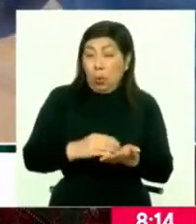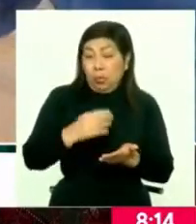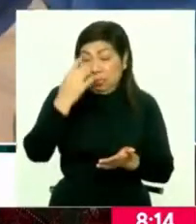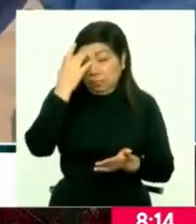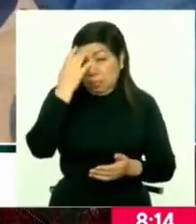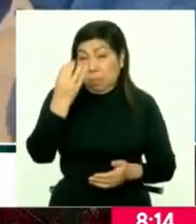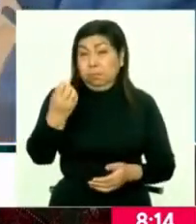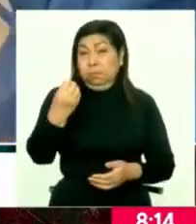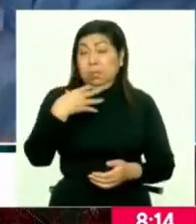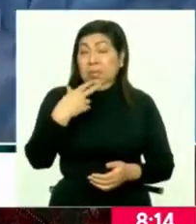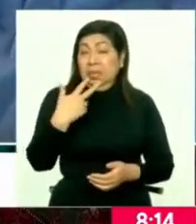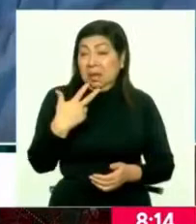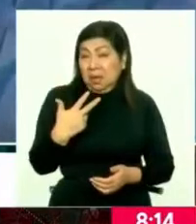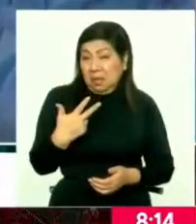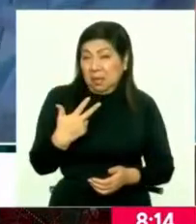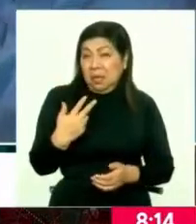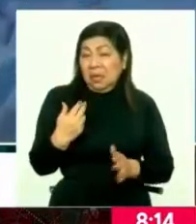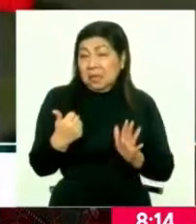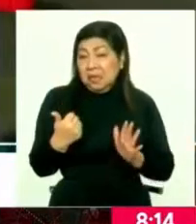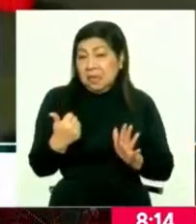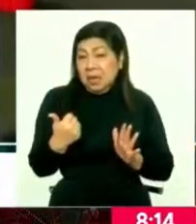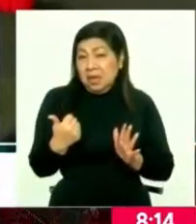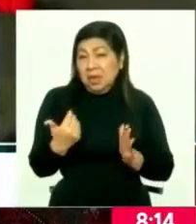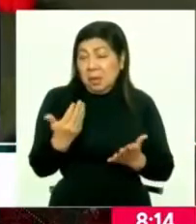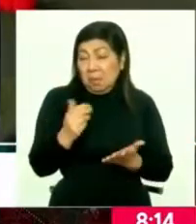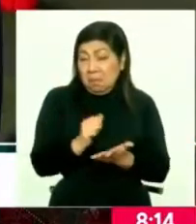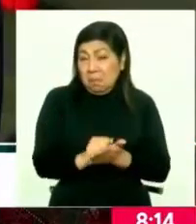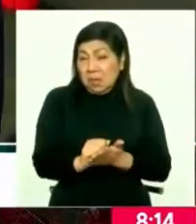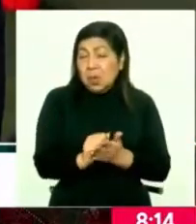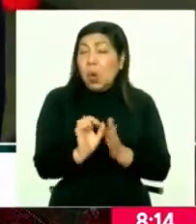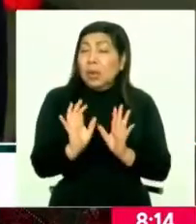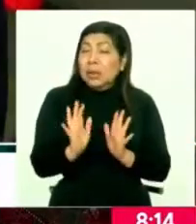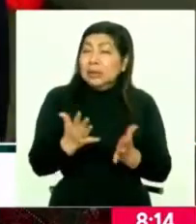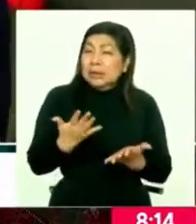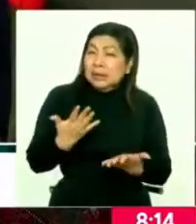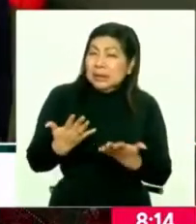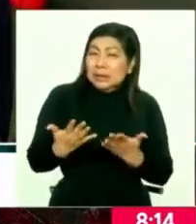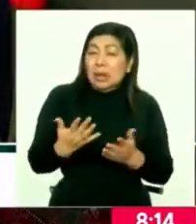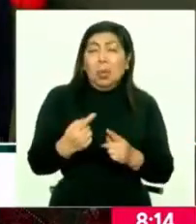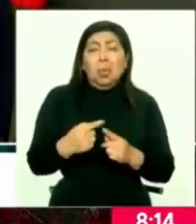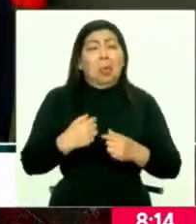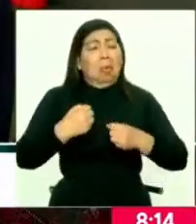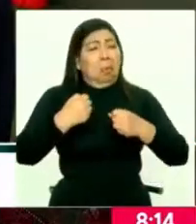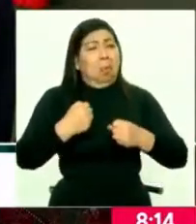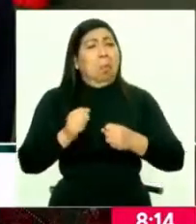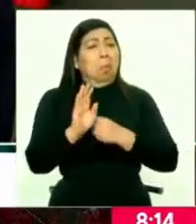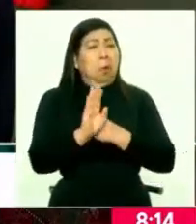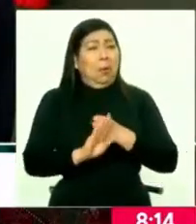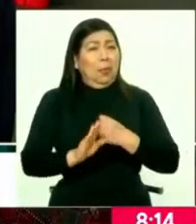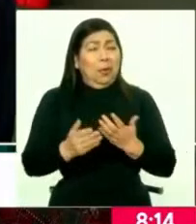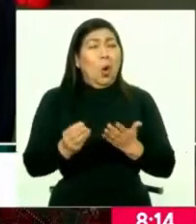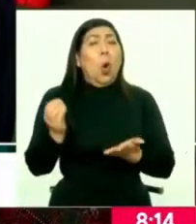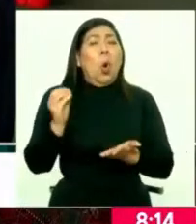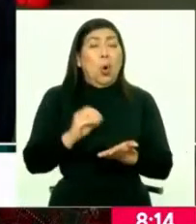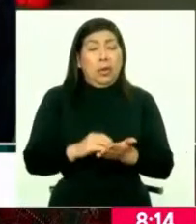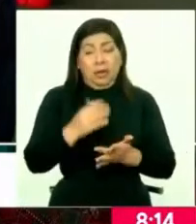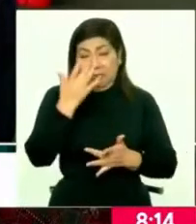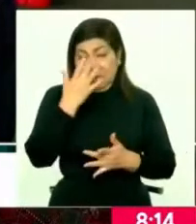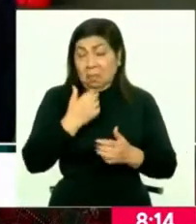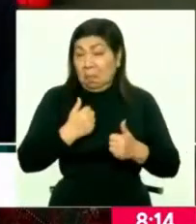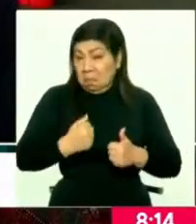contagiar dentro de los 3 o 6 primeros meses, o tiene cierto tipo de inmunidad que lo protege de volverse a